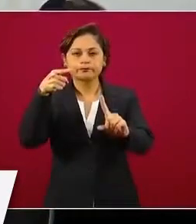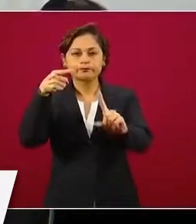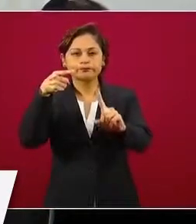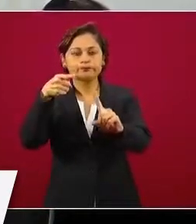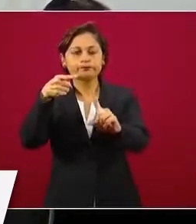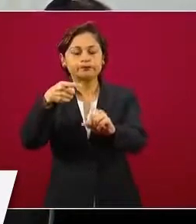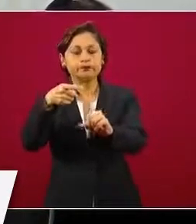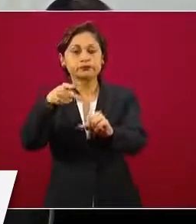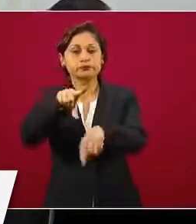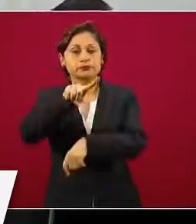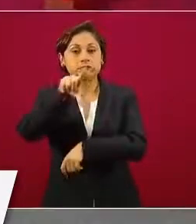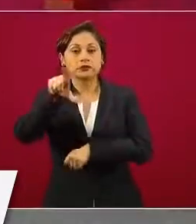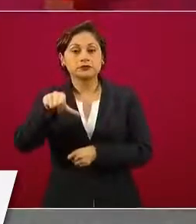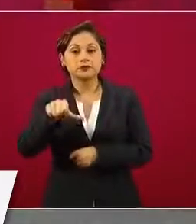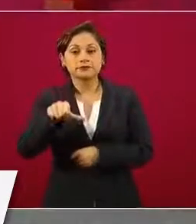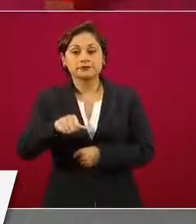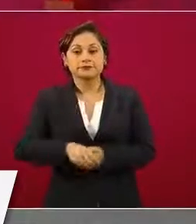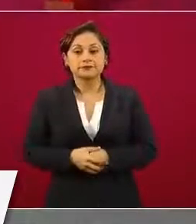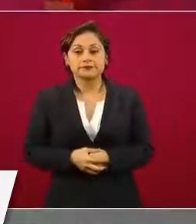no